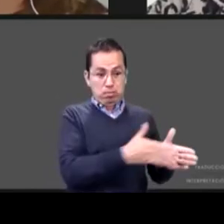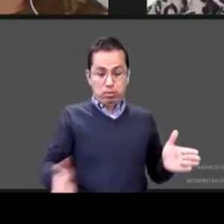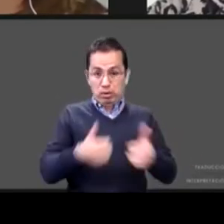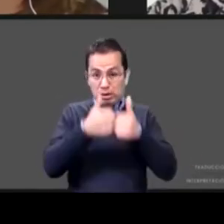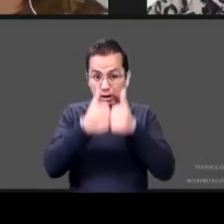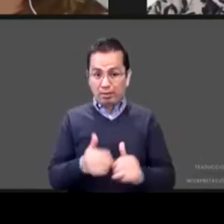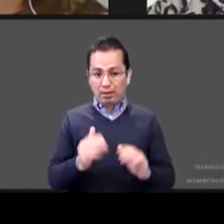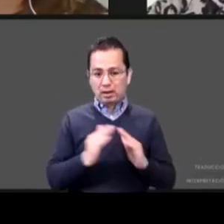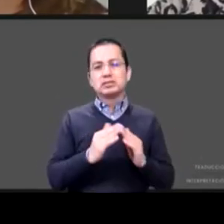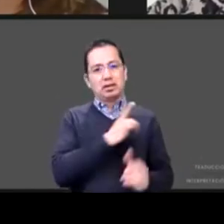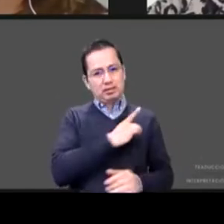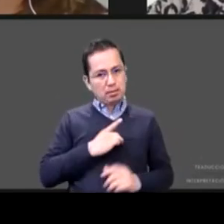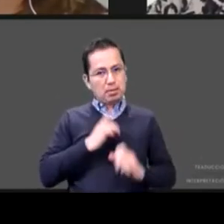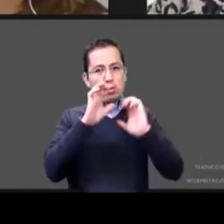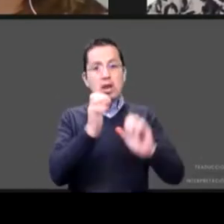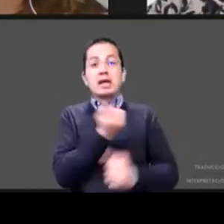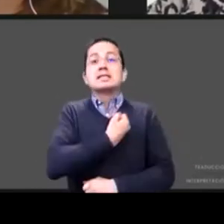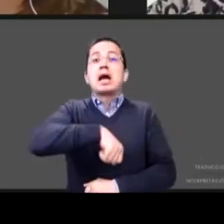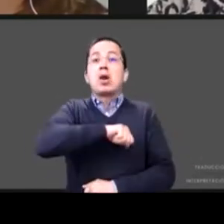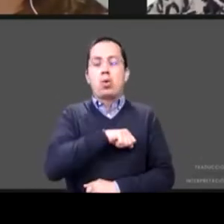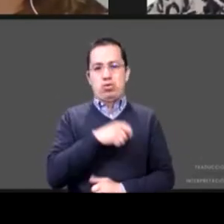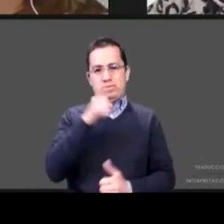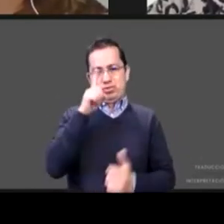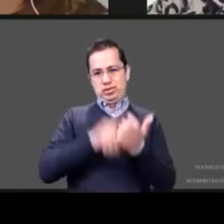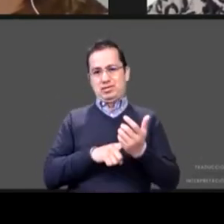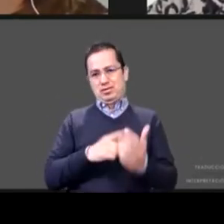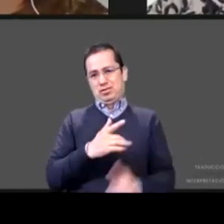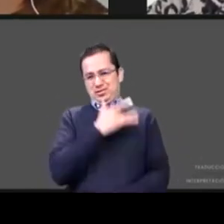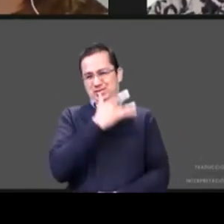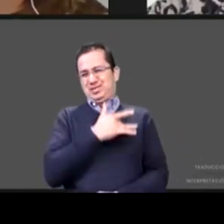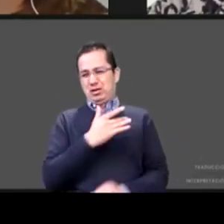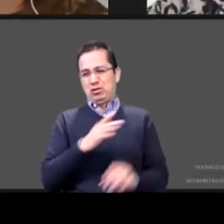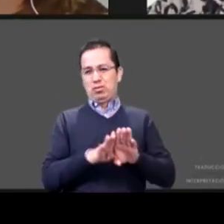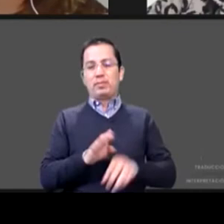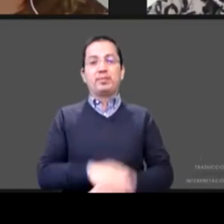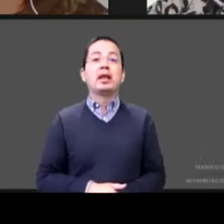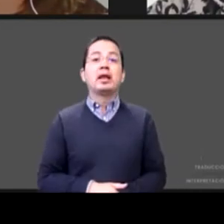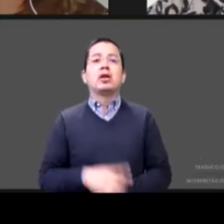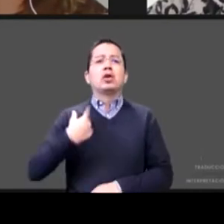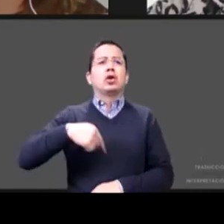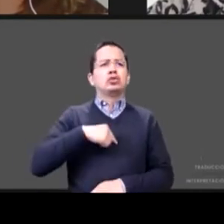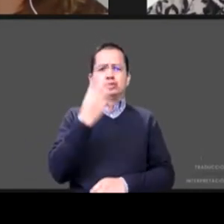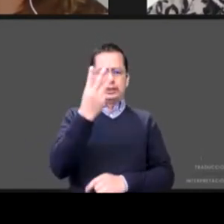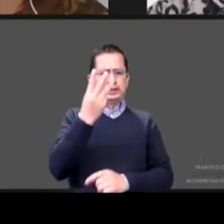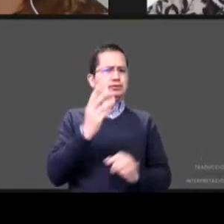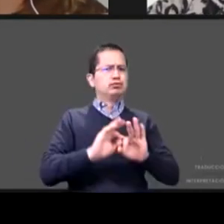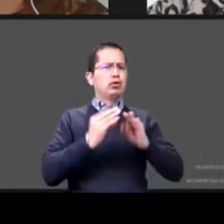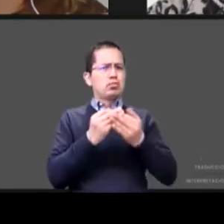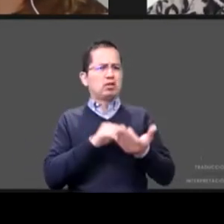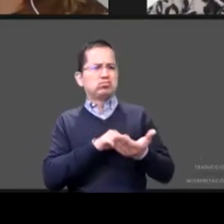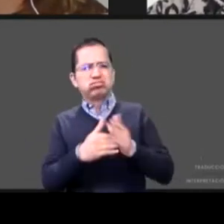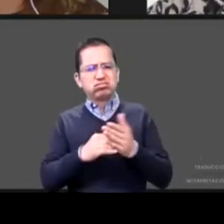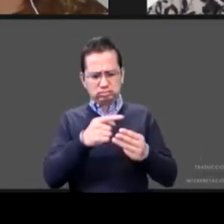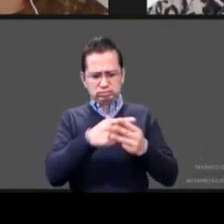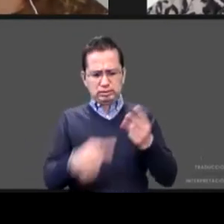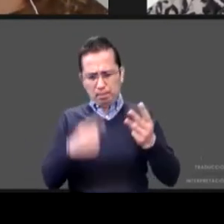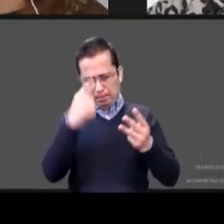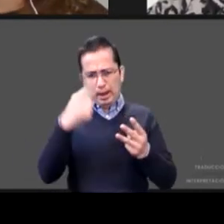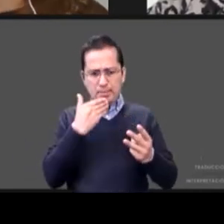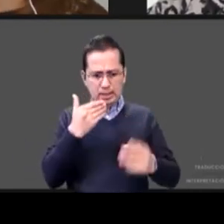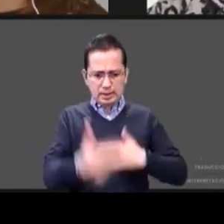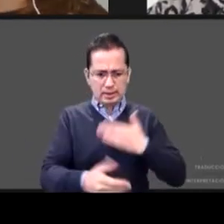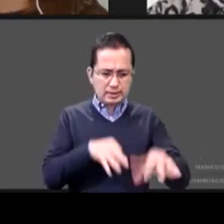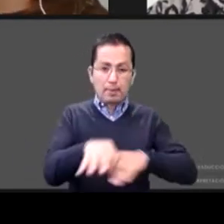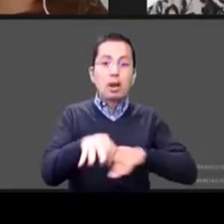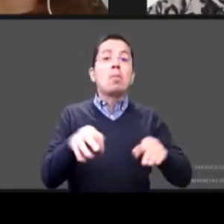tres estrategias de acción como comunidad. ¿Y qué comunidad? Pues como una comunidad que se